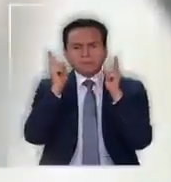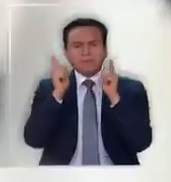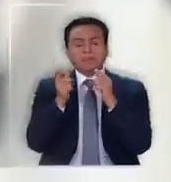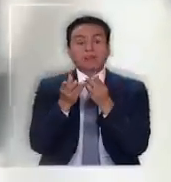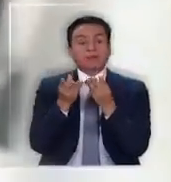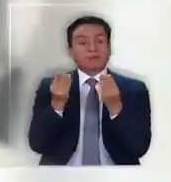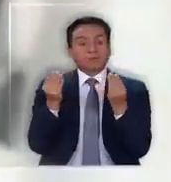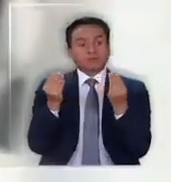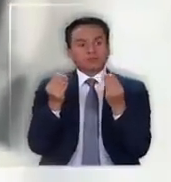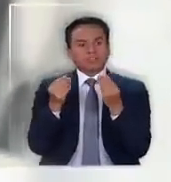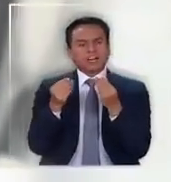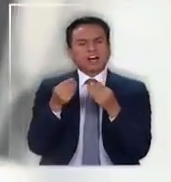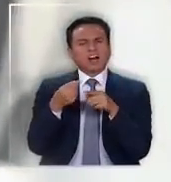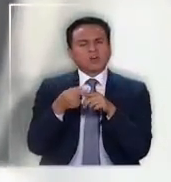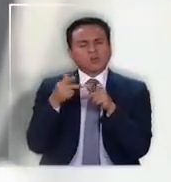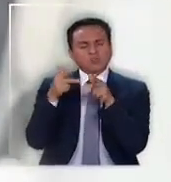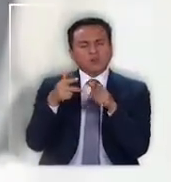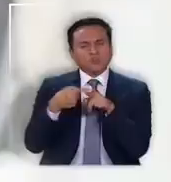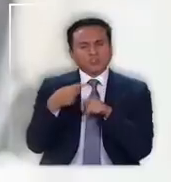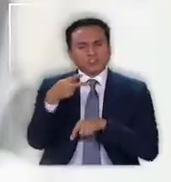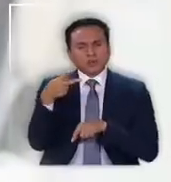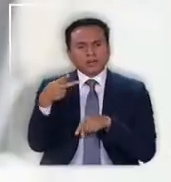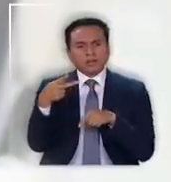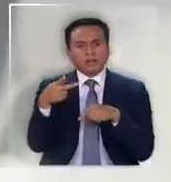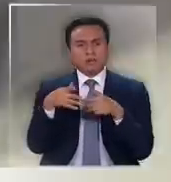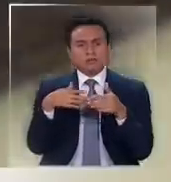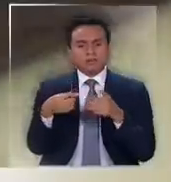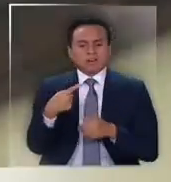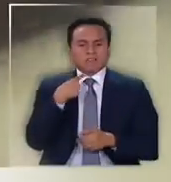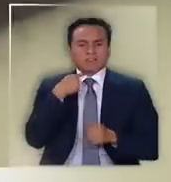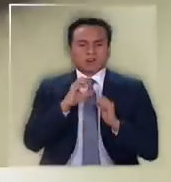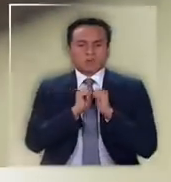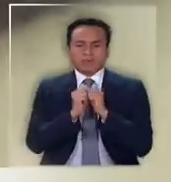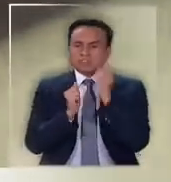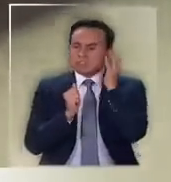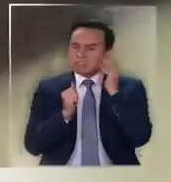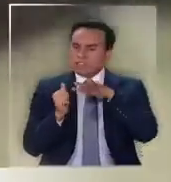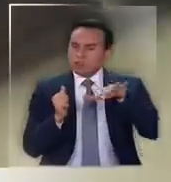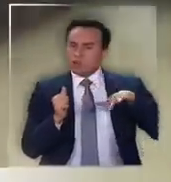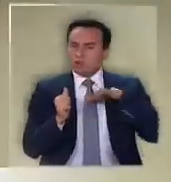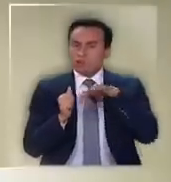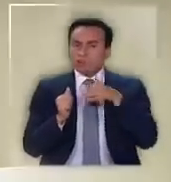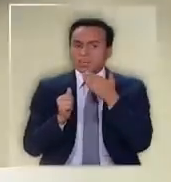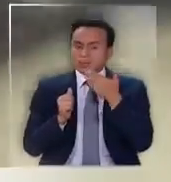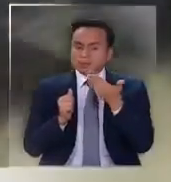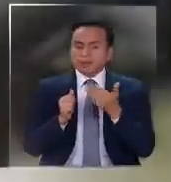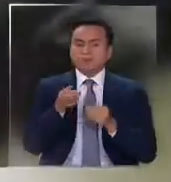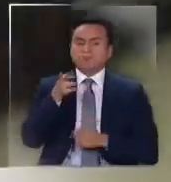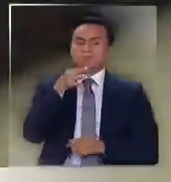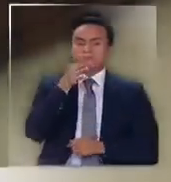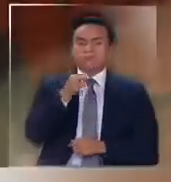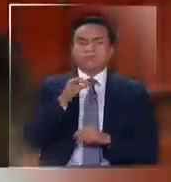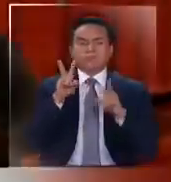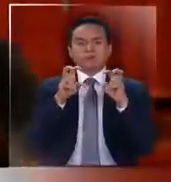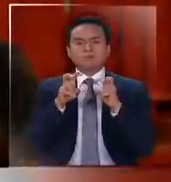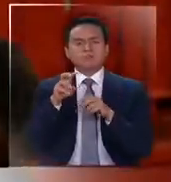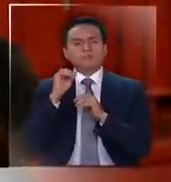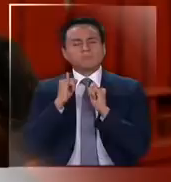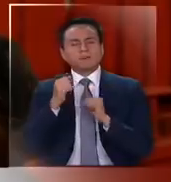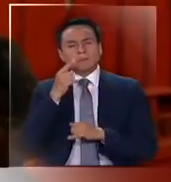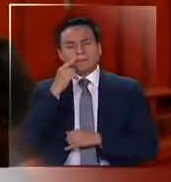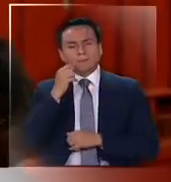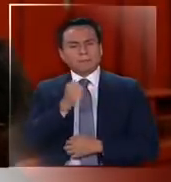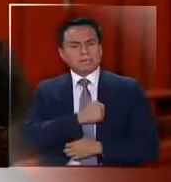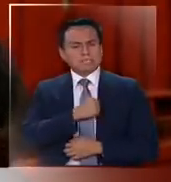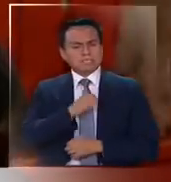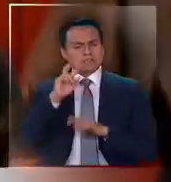Muchos de los casos de acoso y abuso sexual han sido directamente afectando a nuestras compañeras de liceo, pero además de eso recalcamos que la actitud misógina y machista que se está